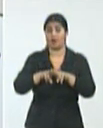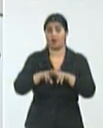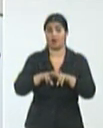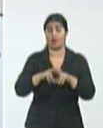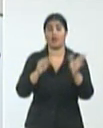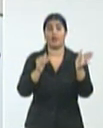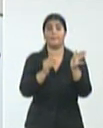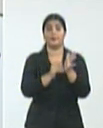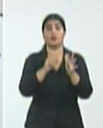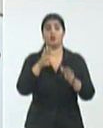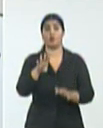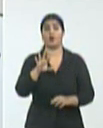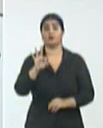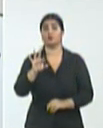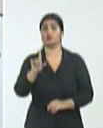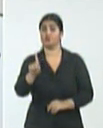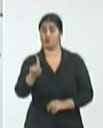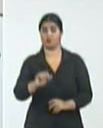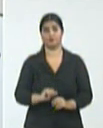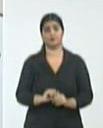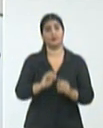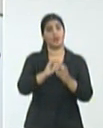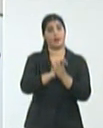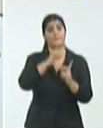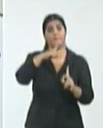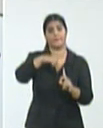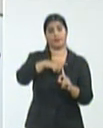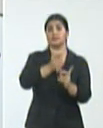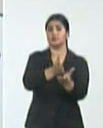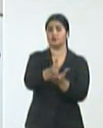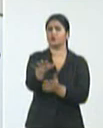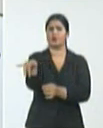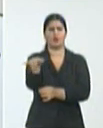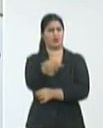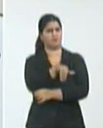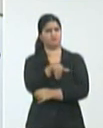1.481. Matanza mantiene también cifras elevadas,